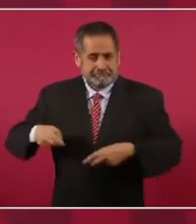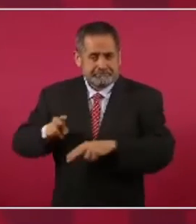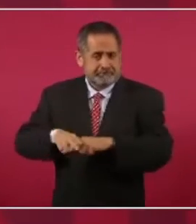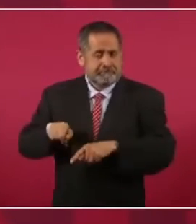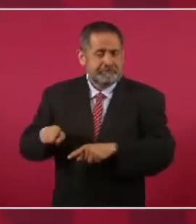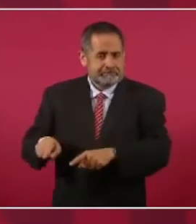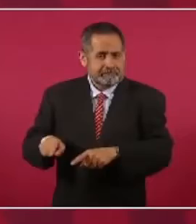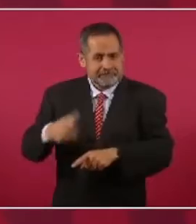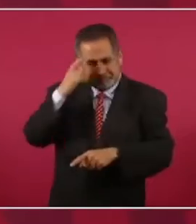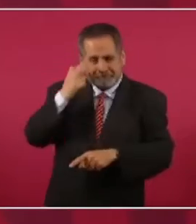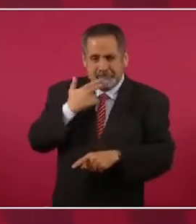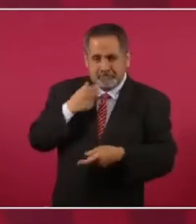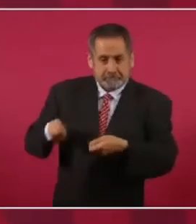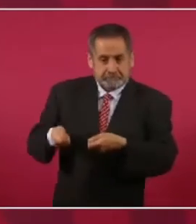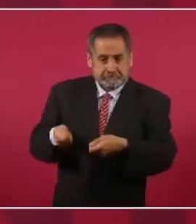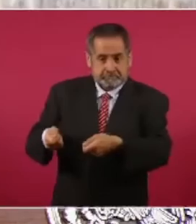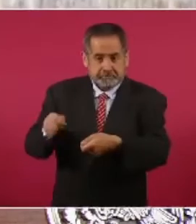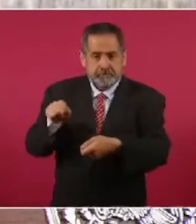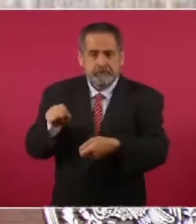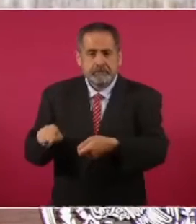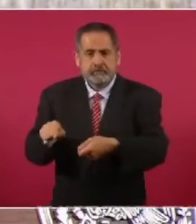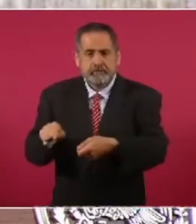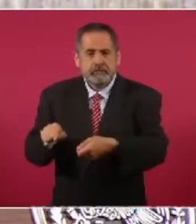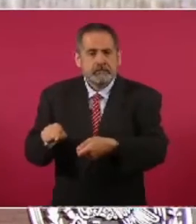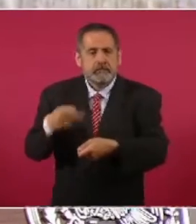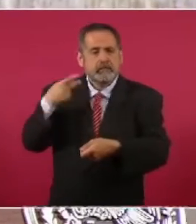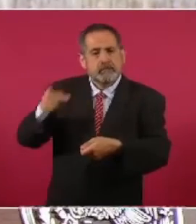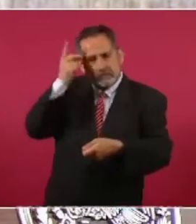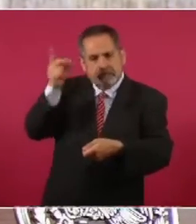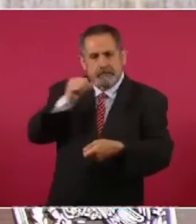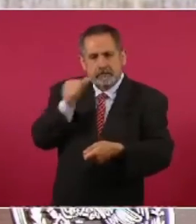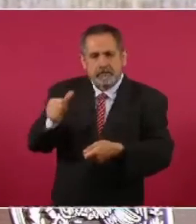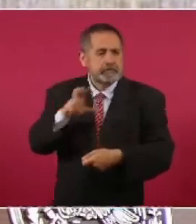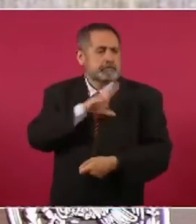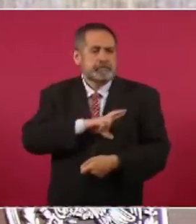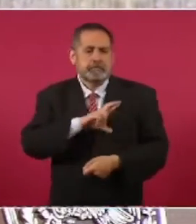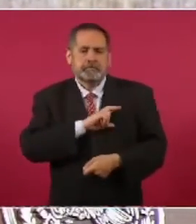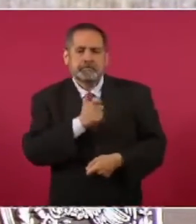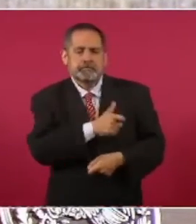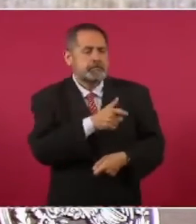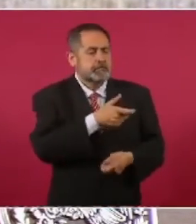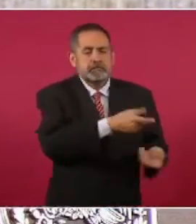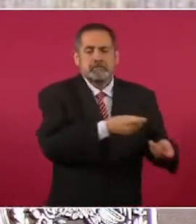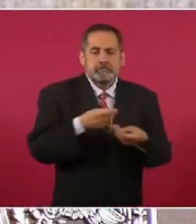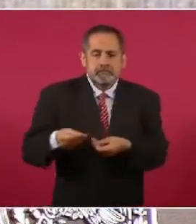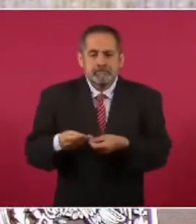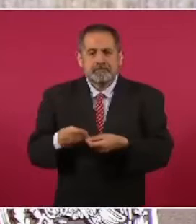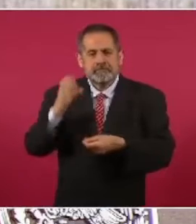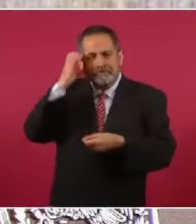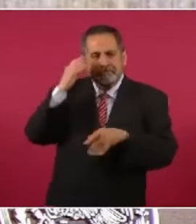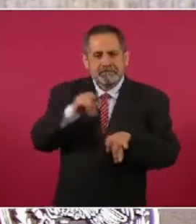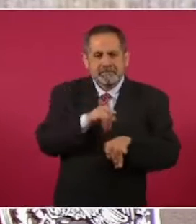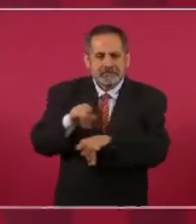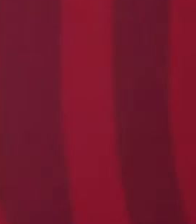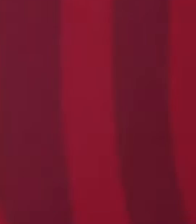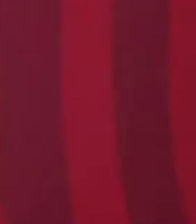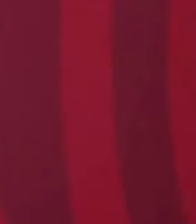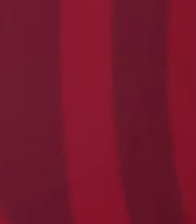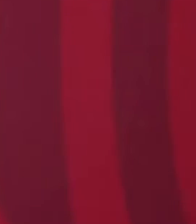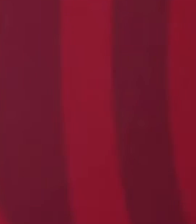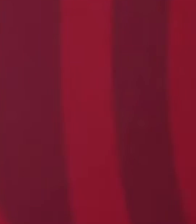que se usaba, se contrataba la camilla, las